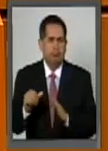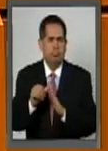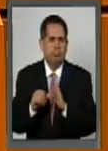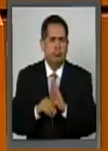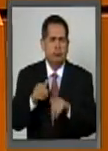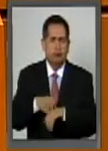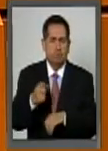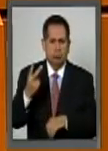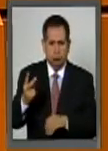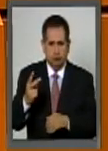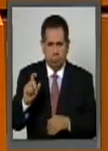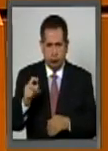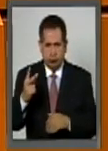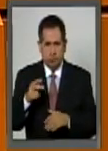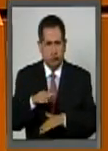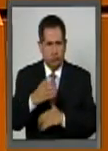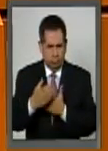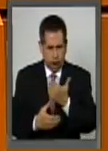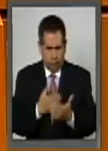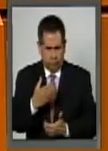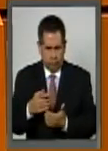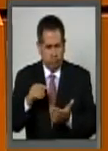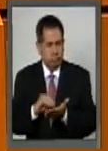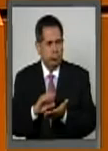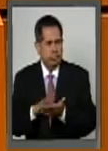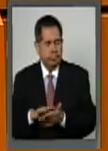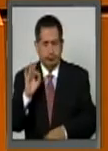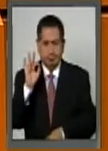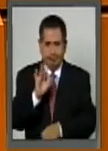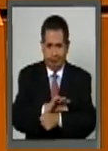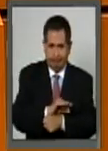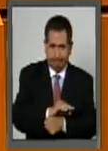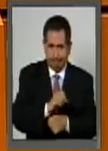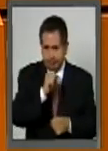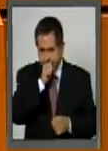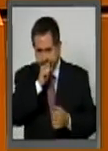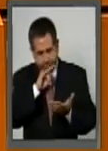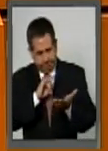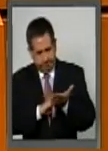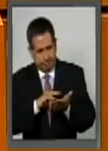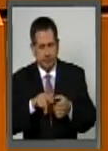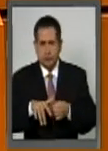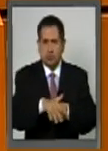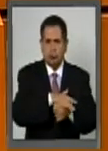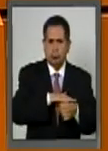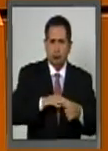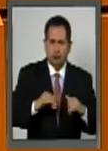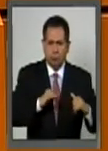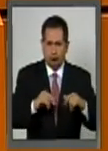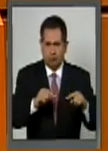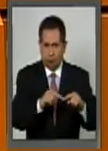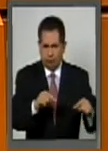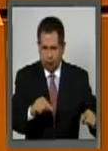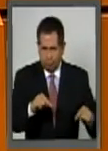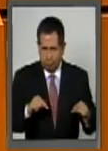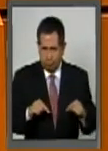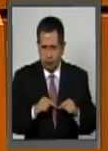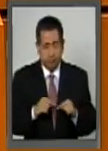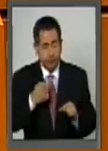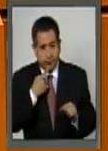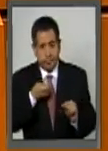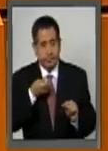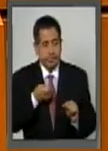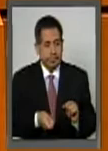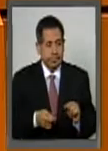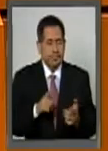22, denominado protección de las indicaciones geográficas, define a estas como las